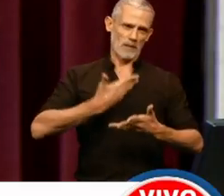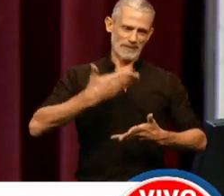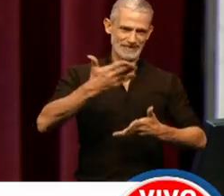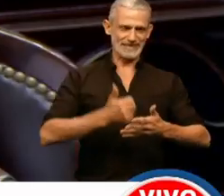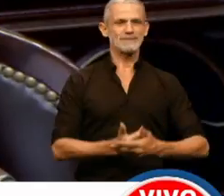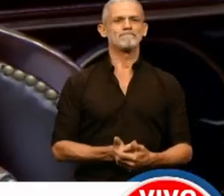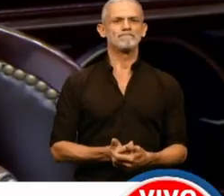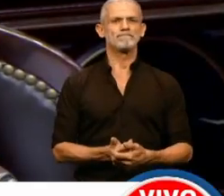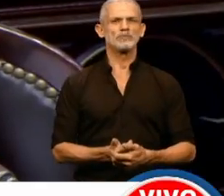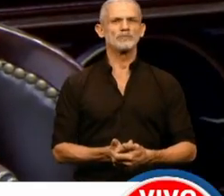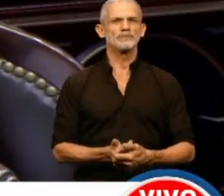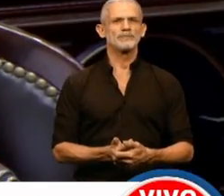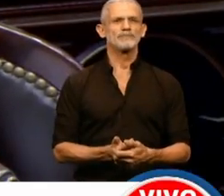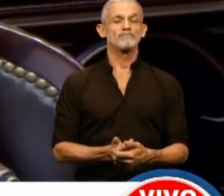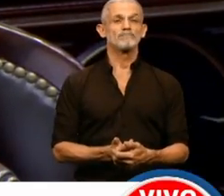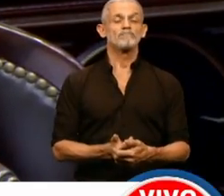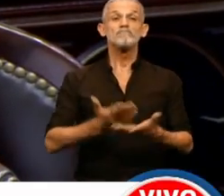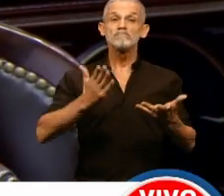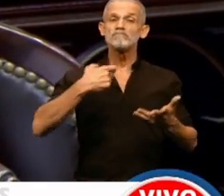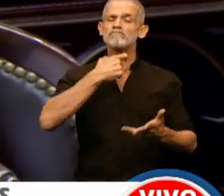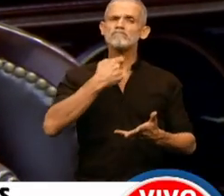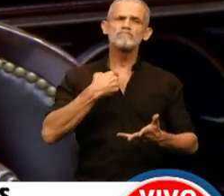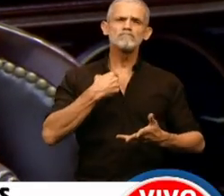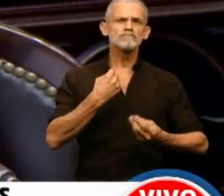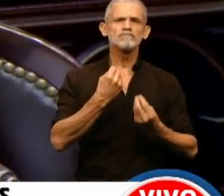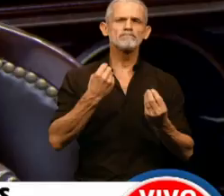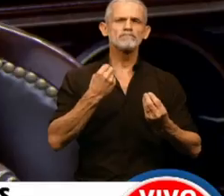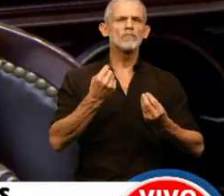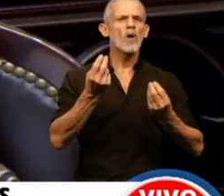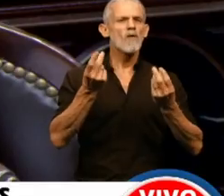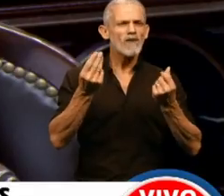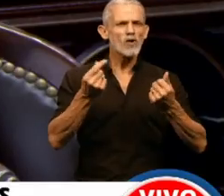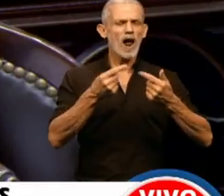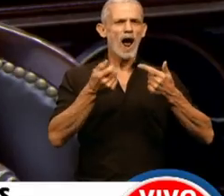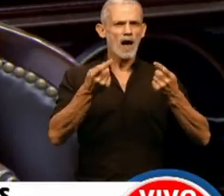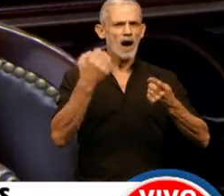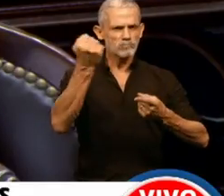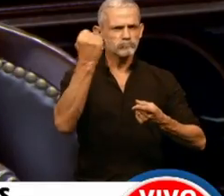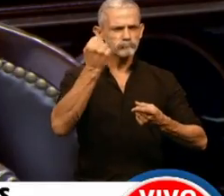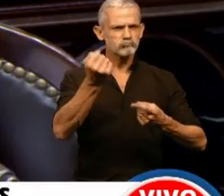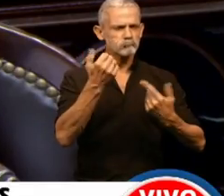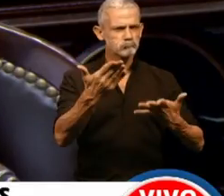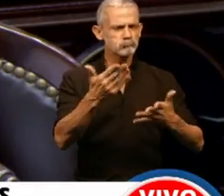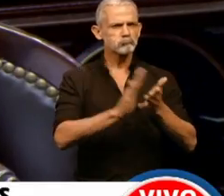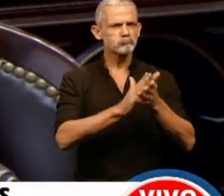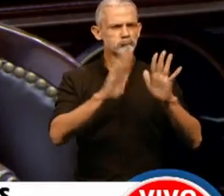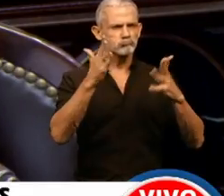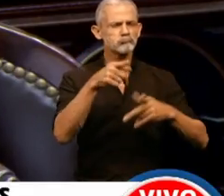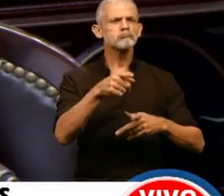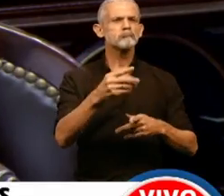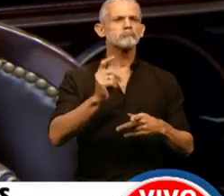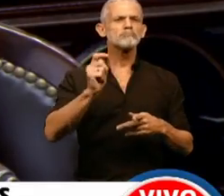presidente quiero reivindicar valorar y destacar